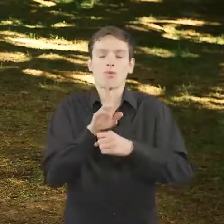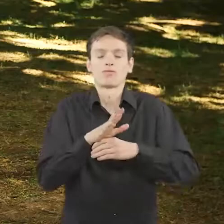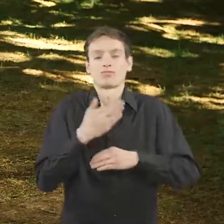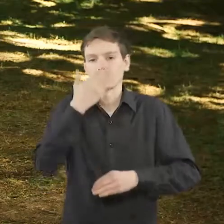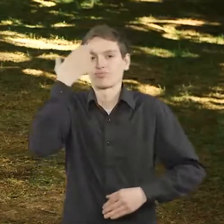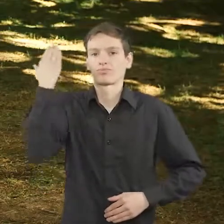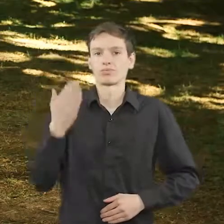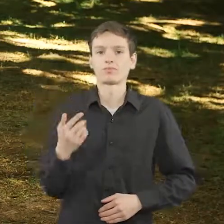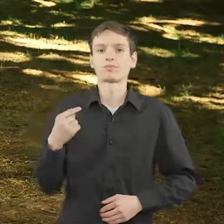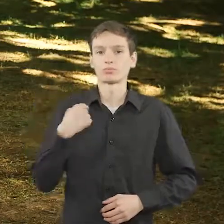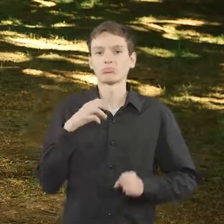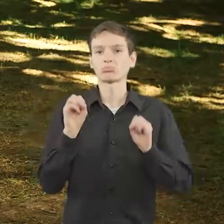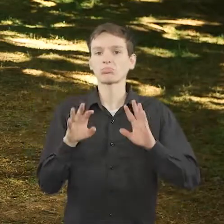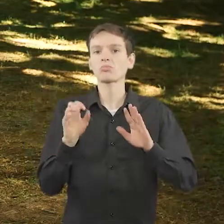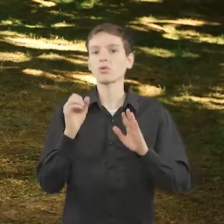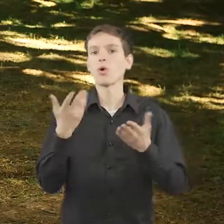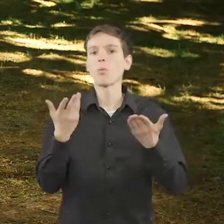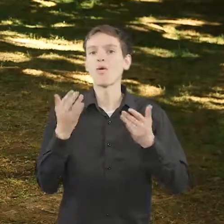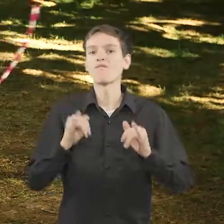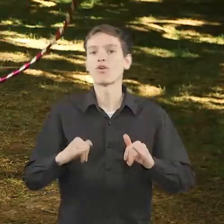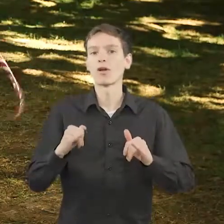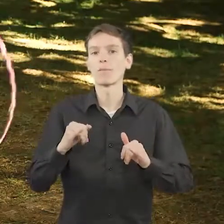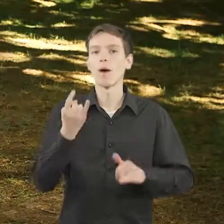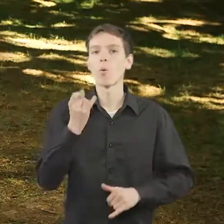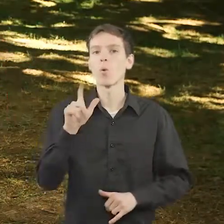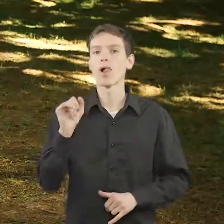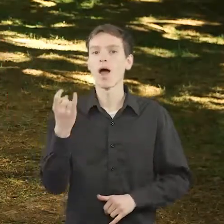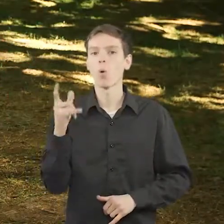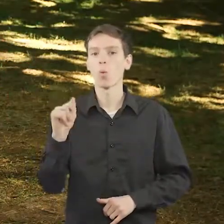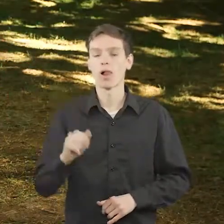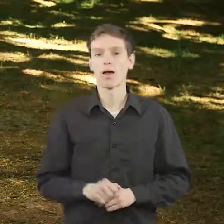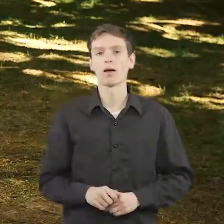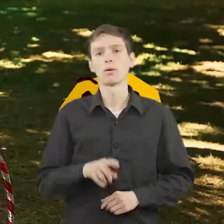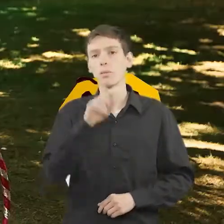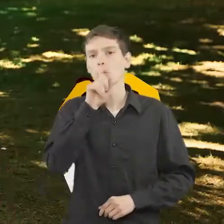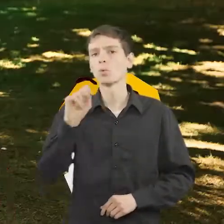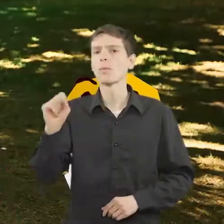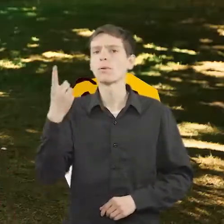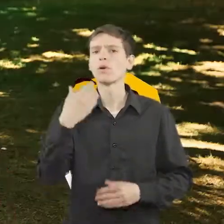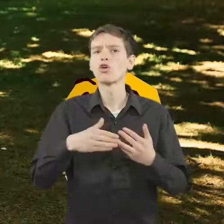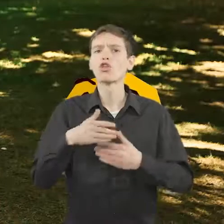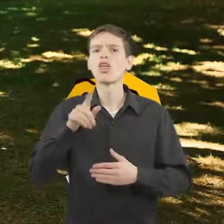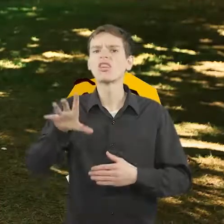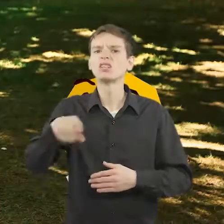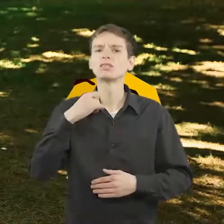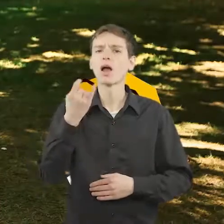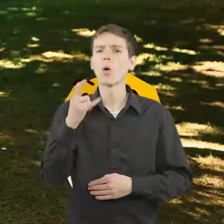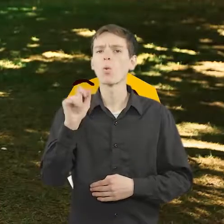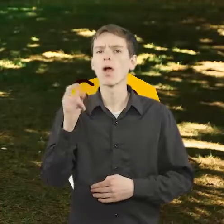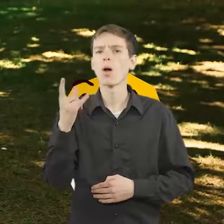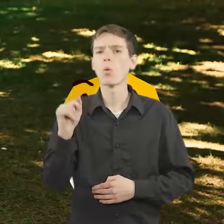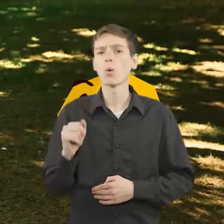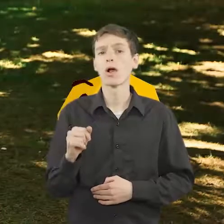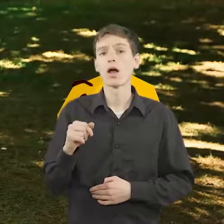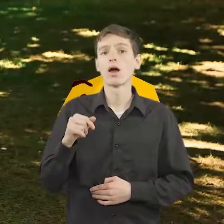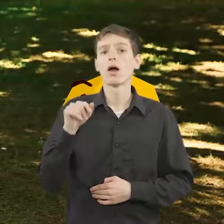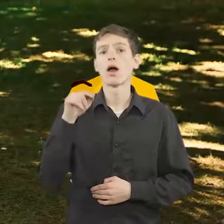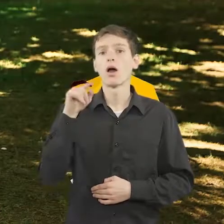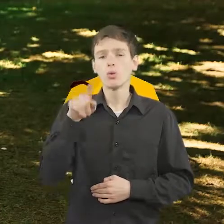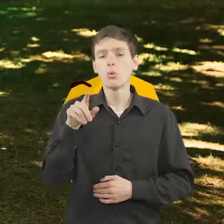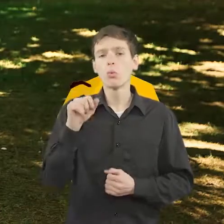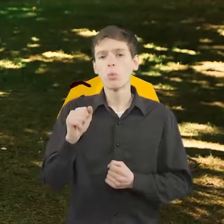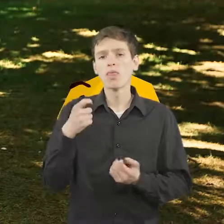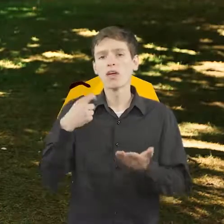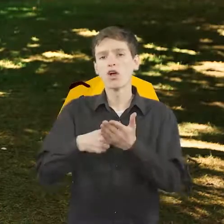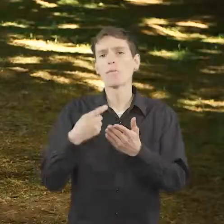dominar el Hula Hula. Genial. Entonces, la primera pregunta. ¿De dónde sacaste tu Hula Hula? Yo lo compré en una feria o también lo pueden hacer